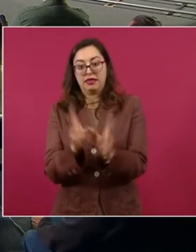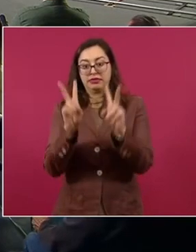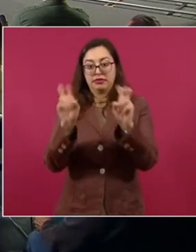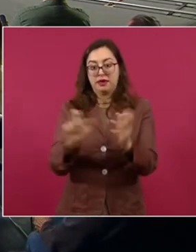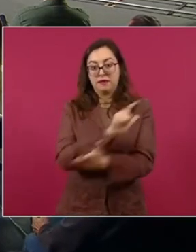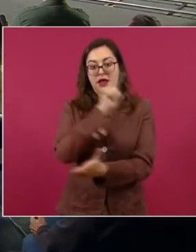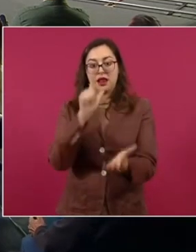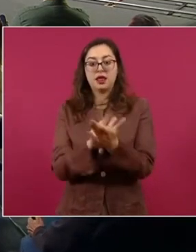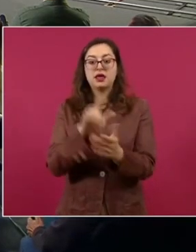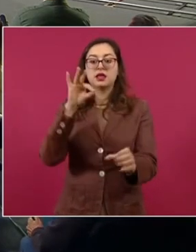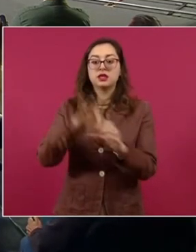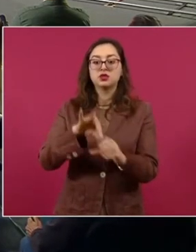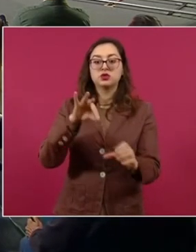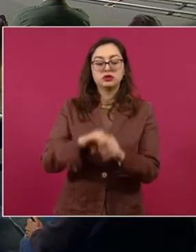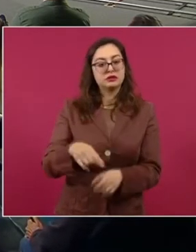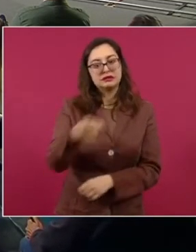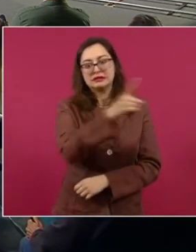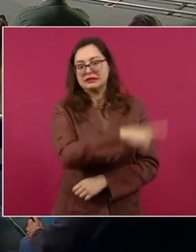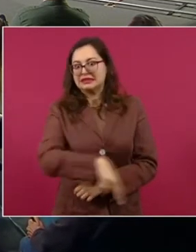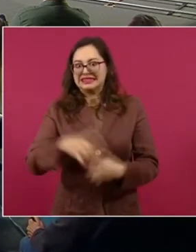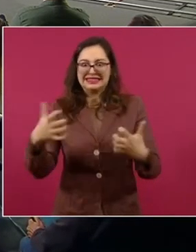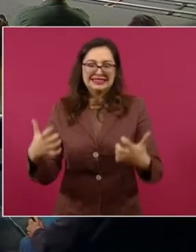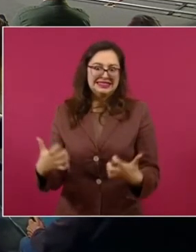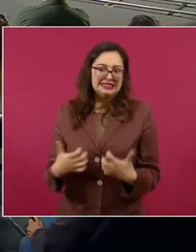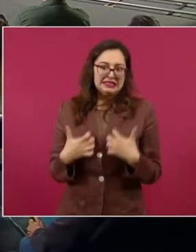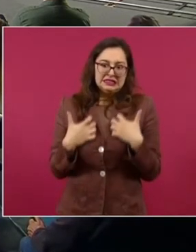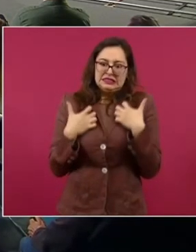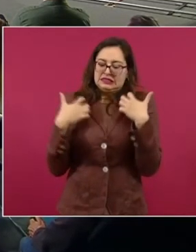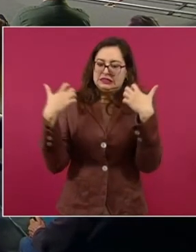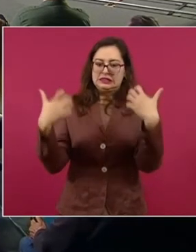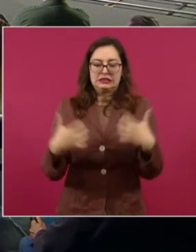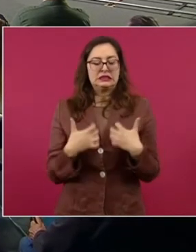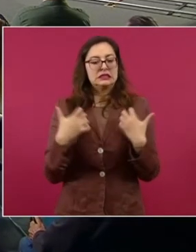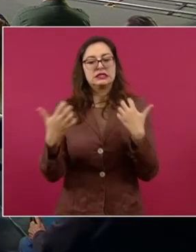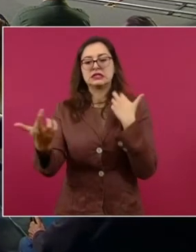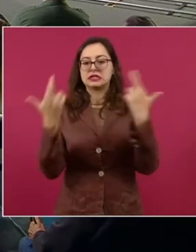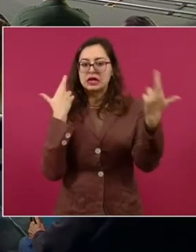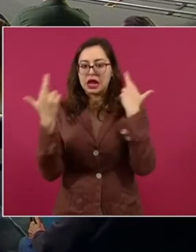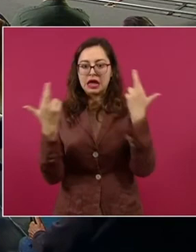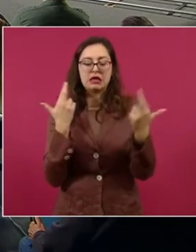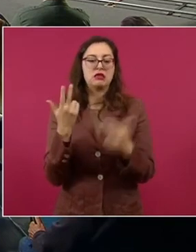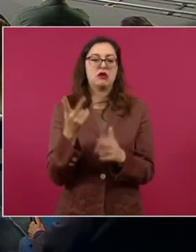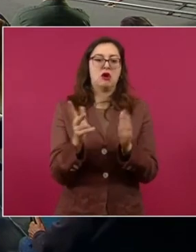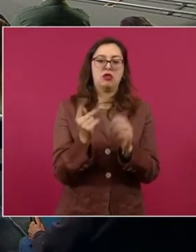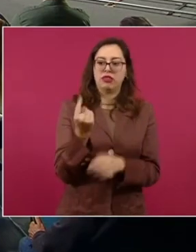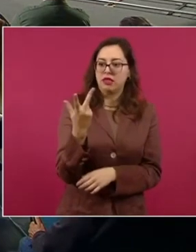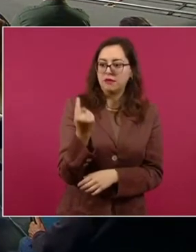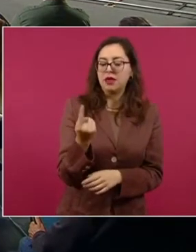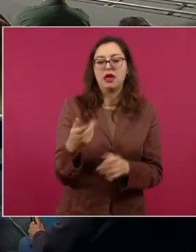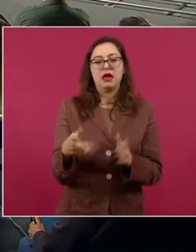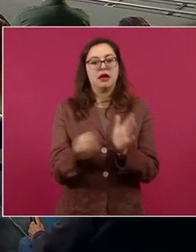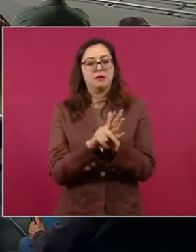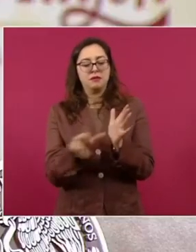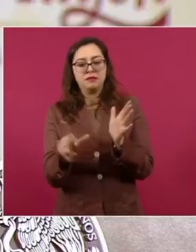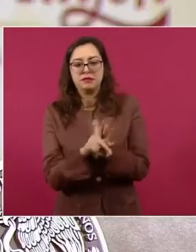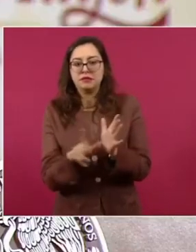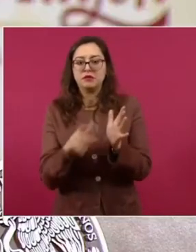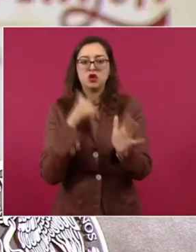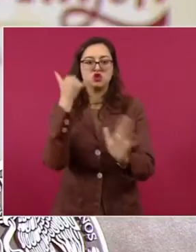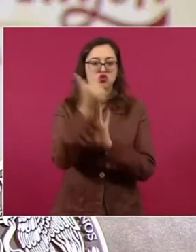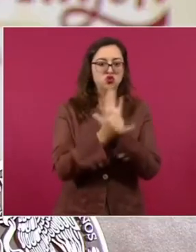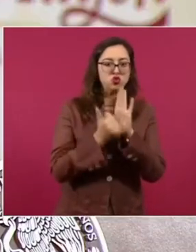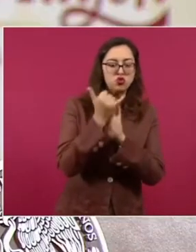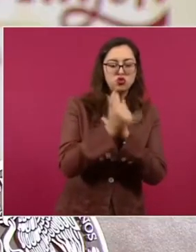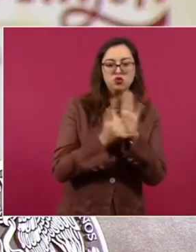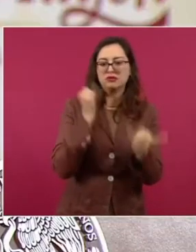presidente. En radio, televisión y prensa escrita, así como en canales de YouTube y periódicos digitales,